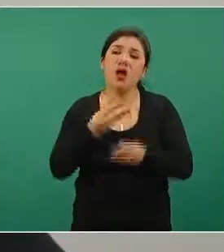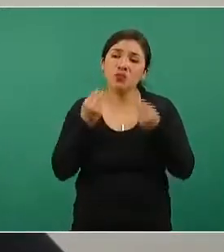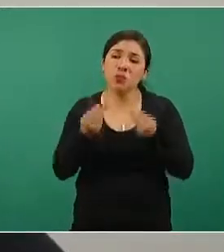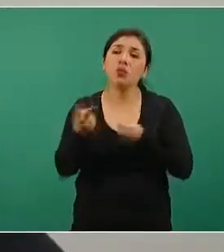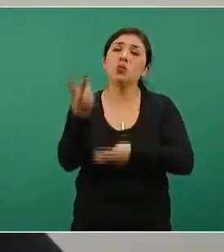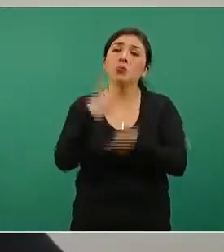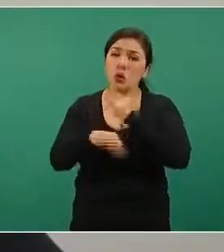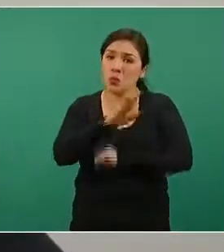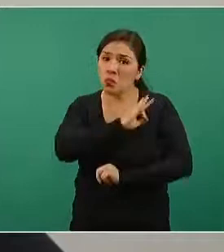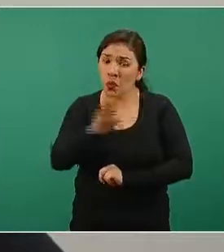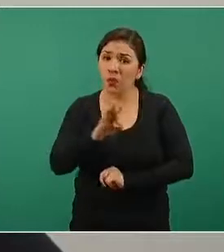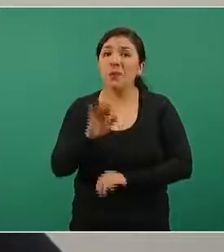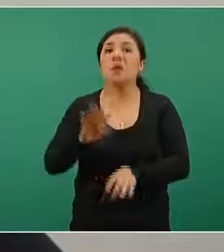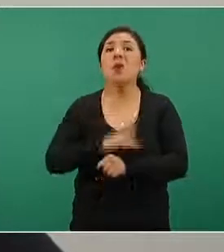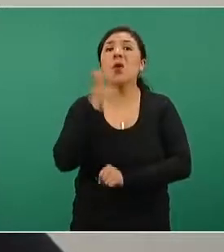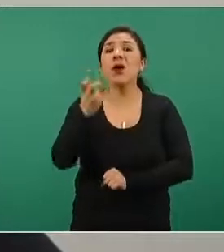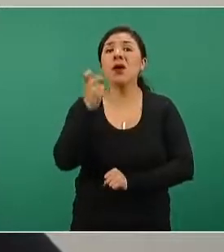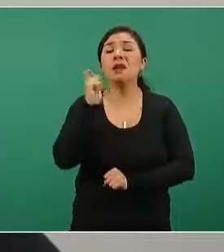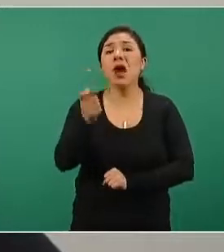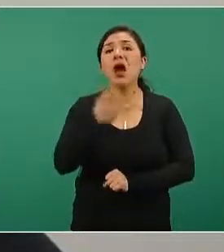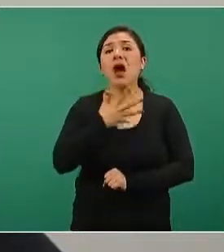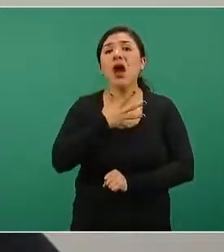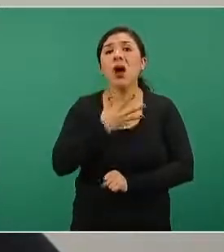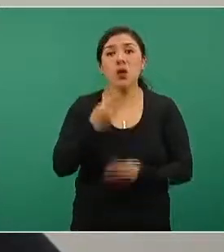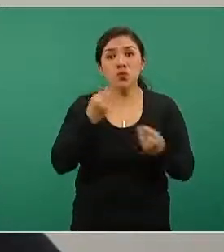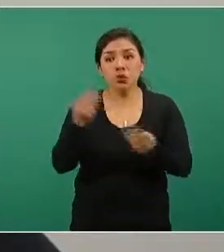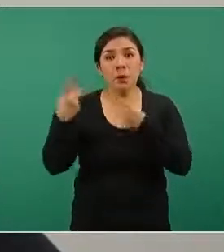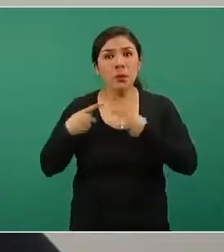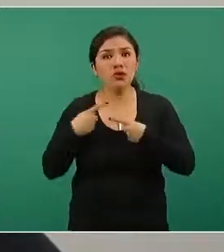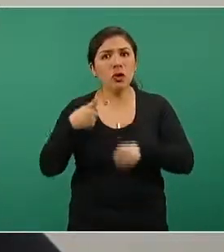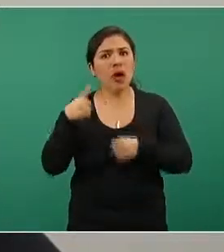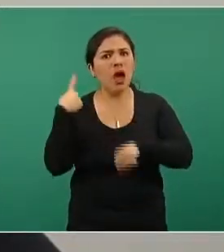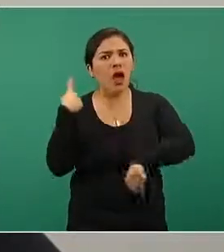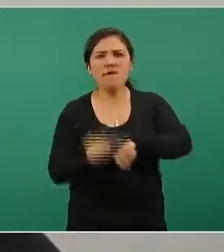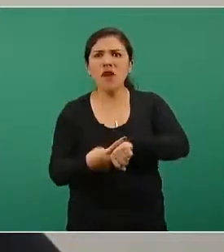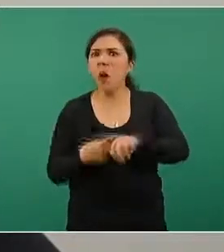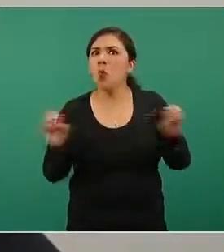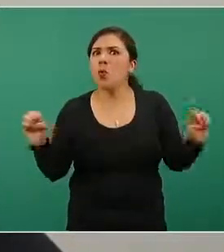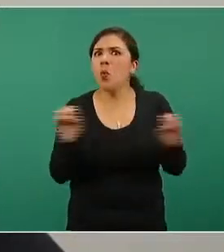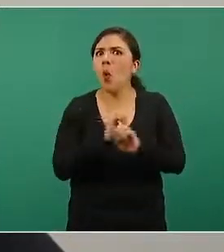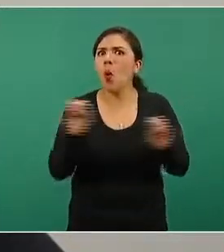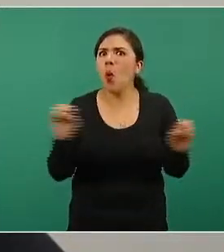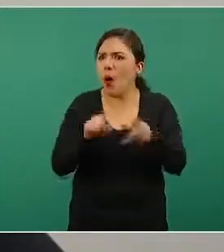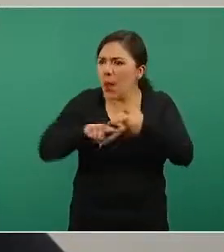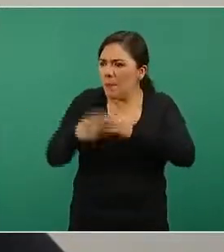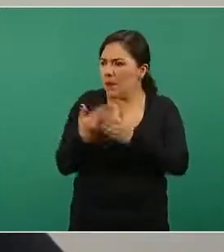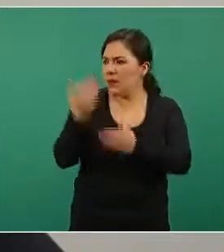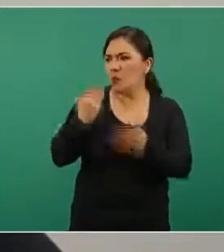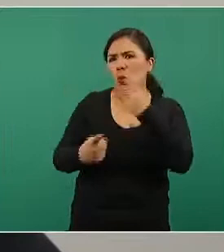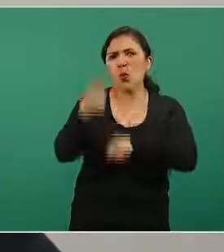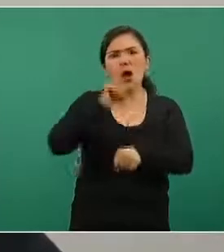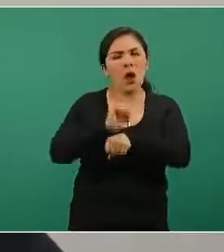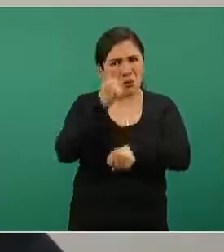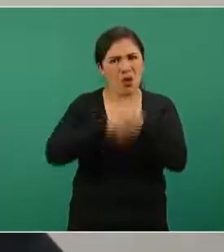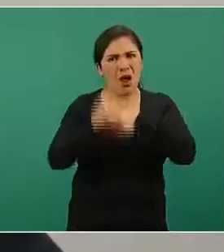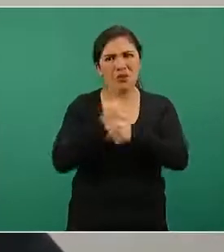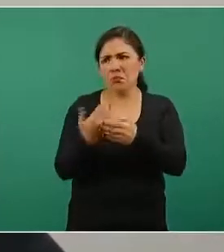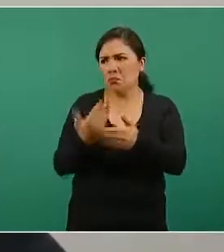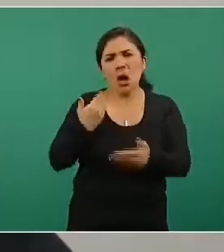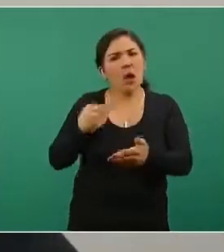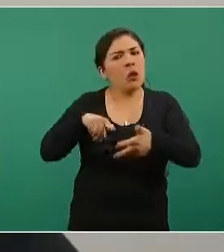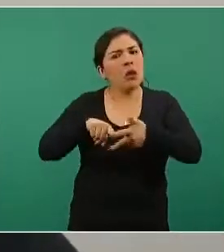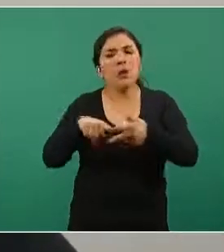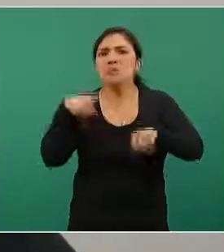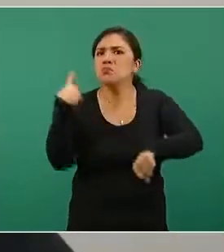casos. Dado que todavía tenemos población que no ha enfermado desde que inició el año pasado la epidemia de COVID y que todavía lo